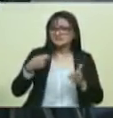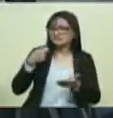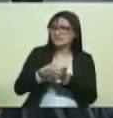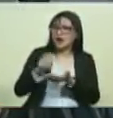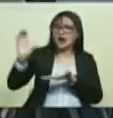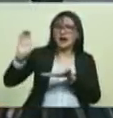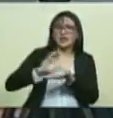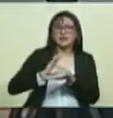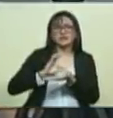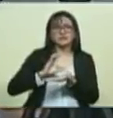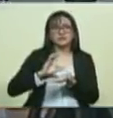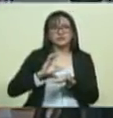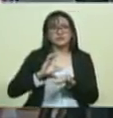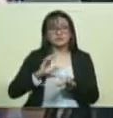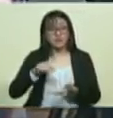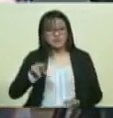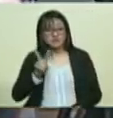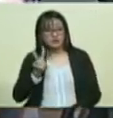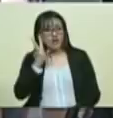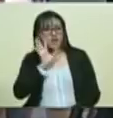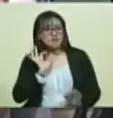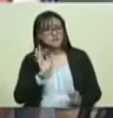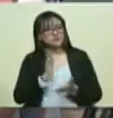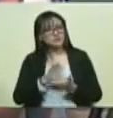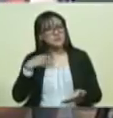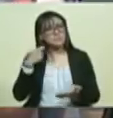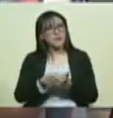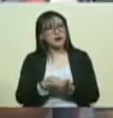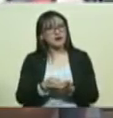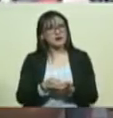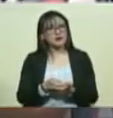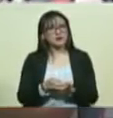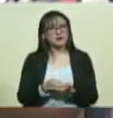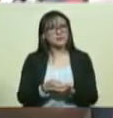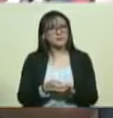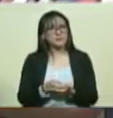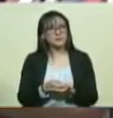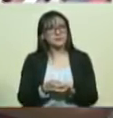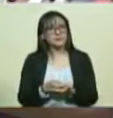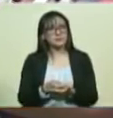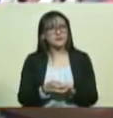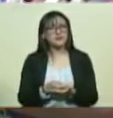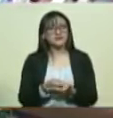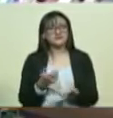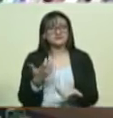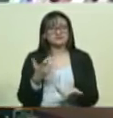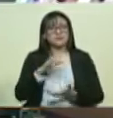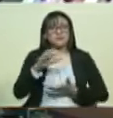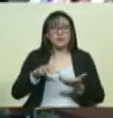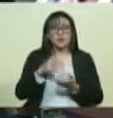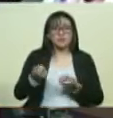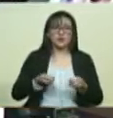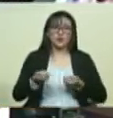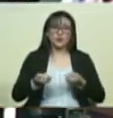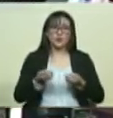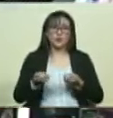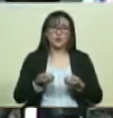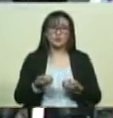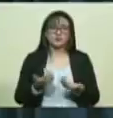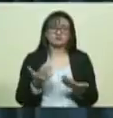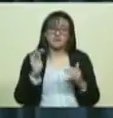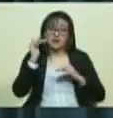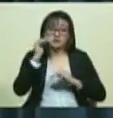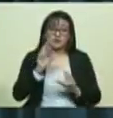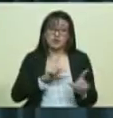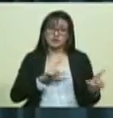crédito por un país que es buen pagador como es el caso de venezuela pues se nos han generado problemas económicas ahora hemos atendido esos